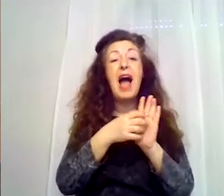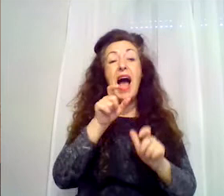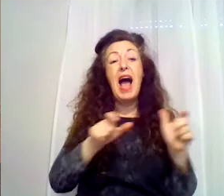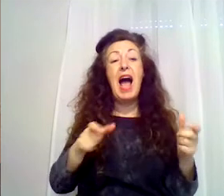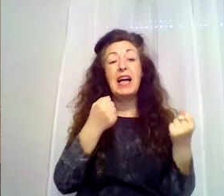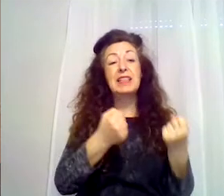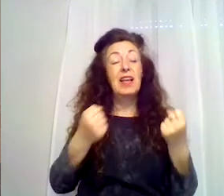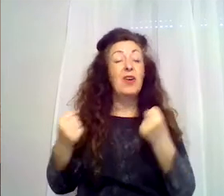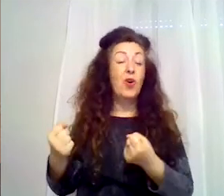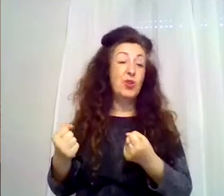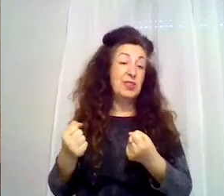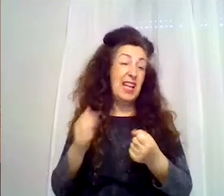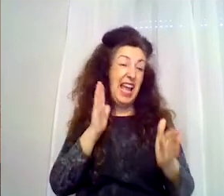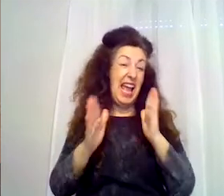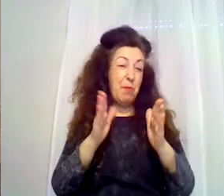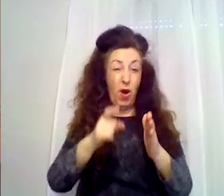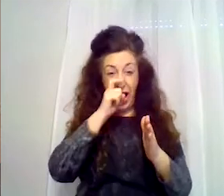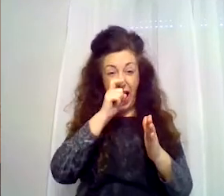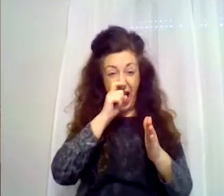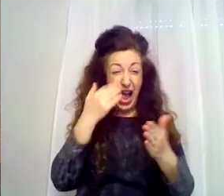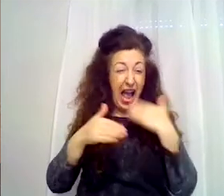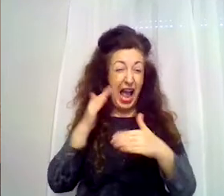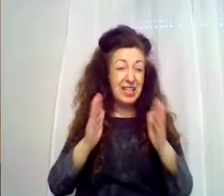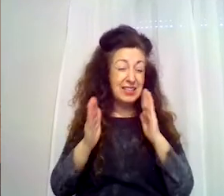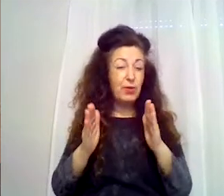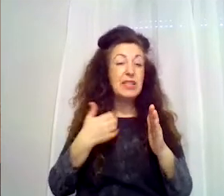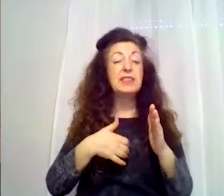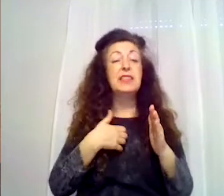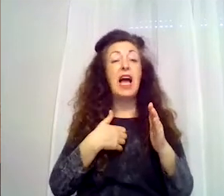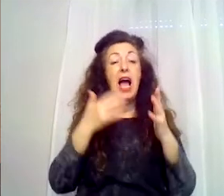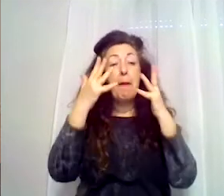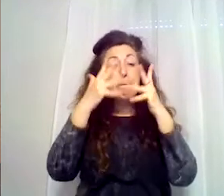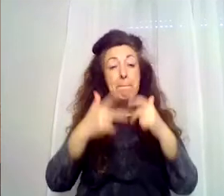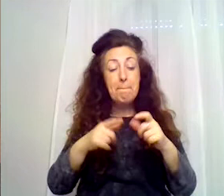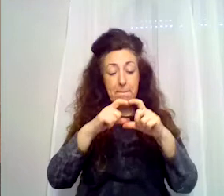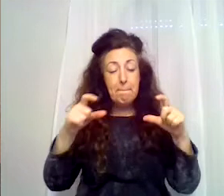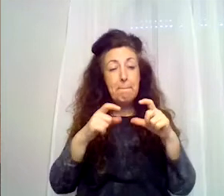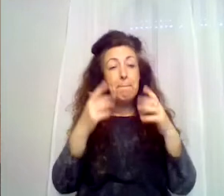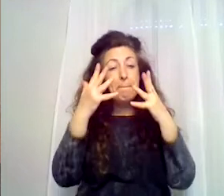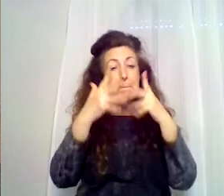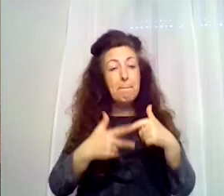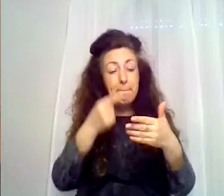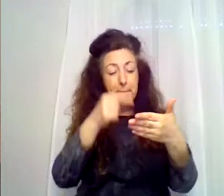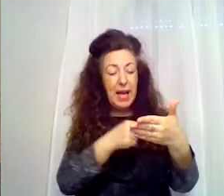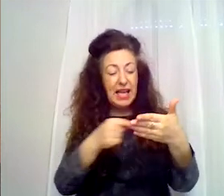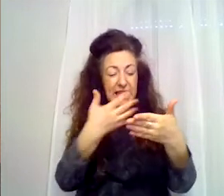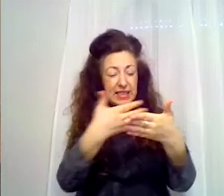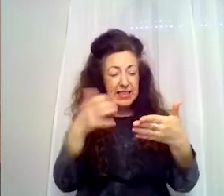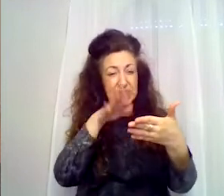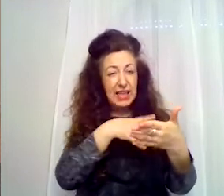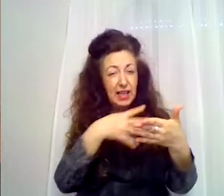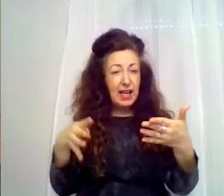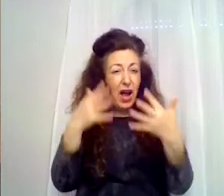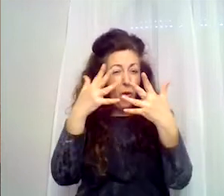da efectivamente un sentido de ritmo nuevo, porque no necesita la rima, pero al mismo tiempo nos